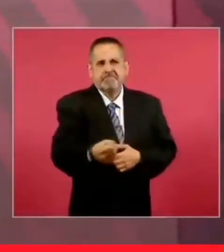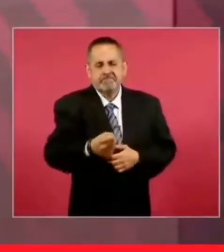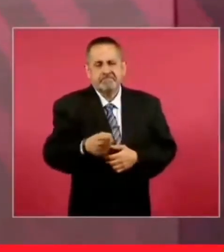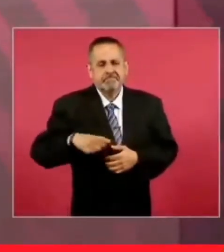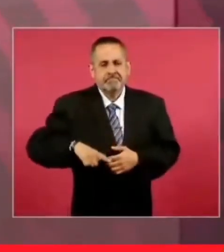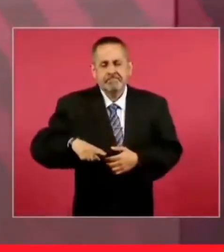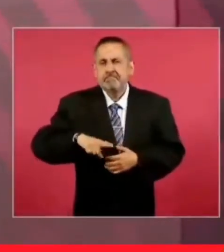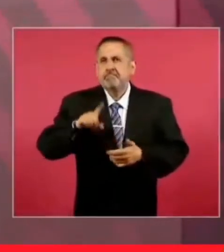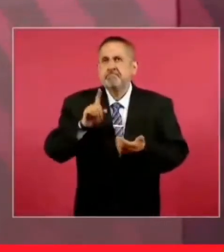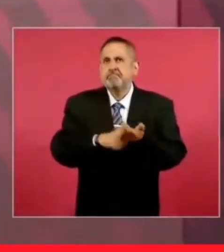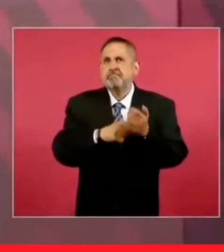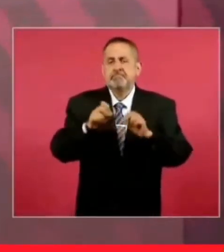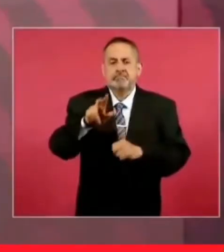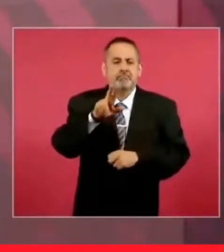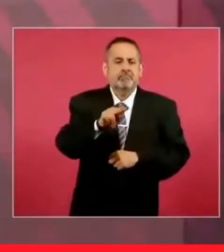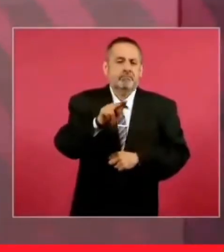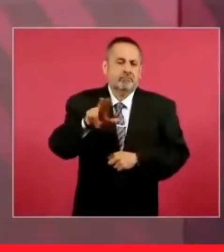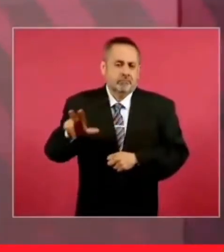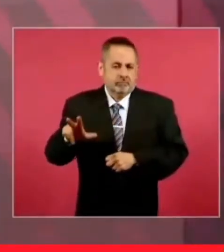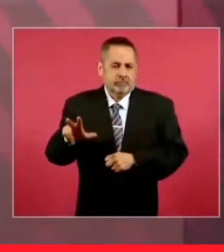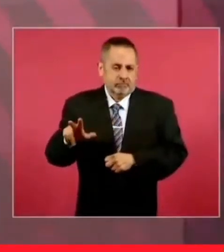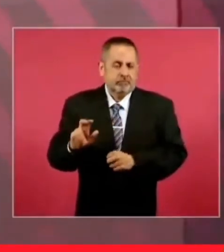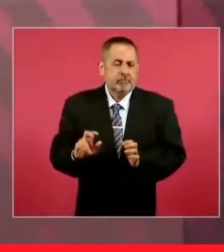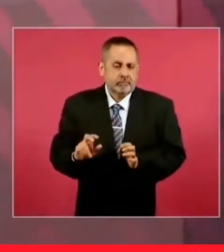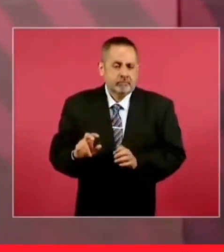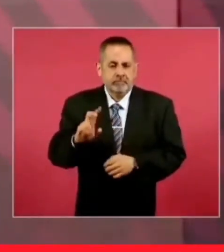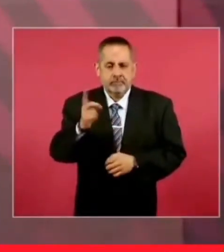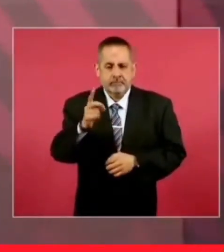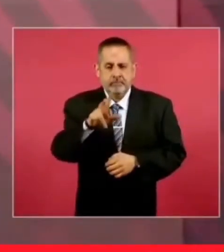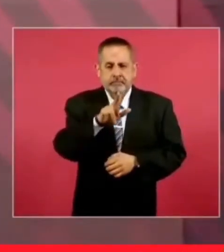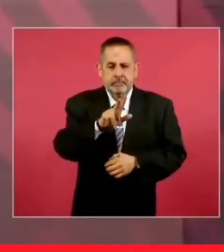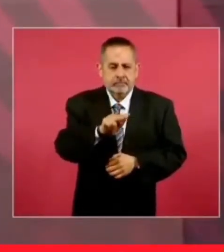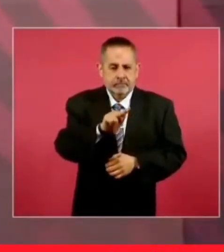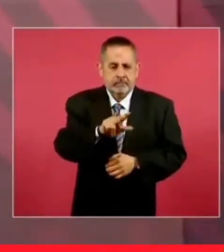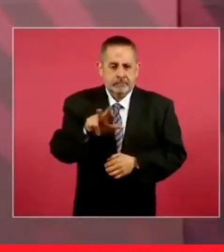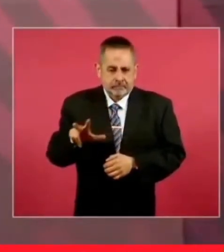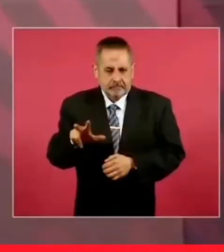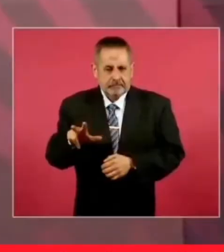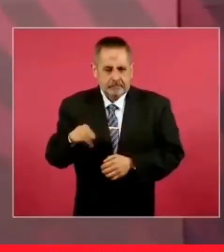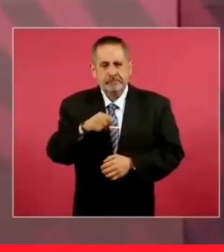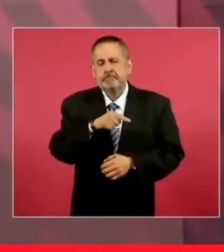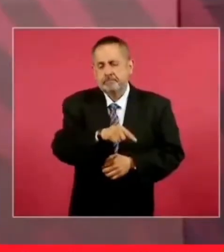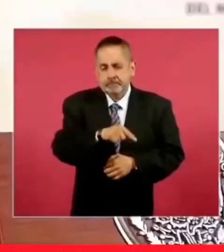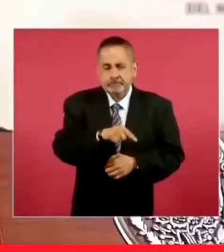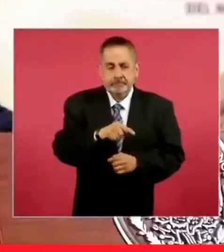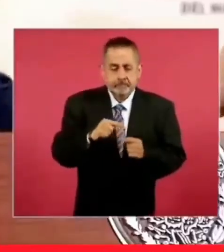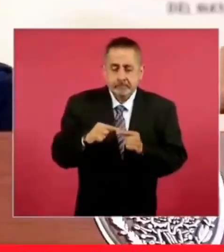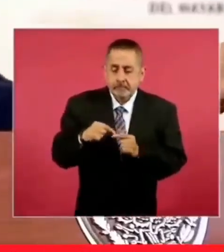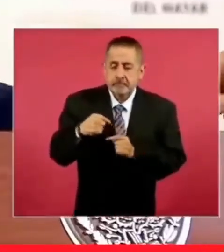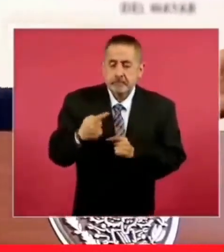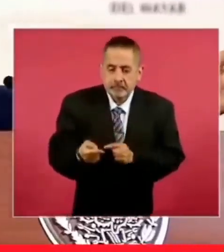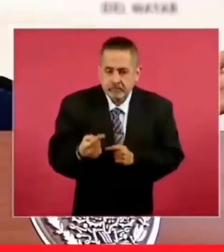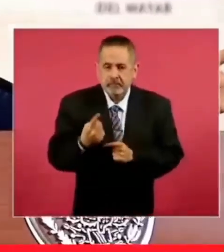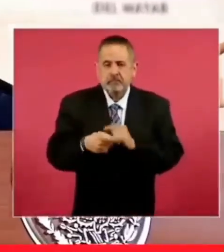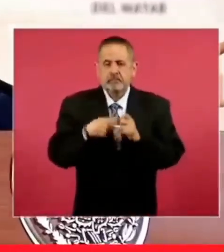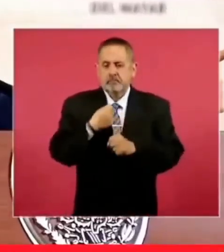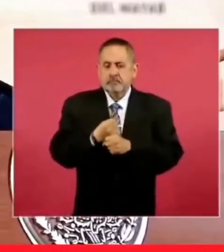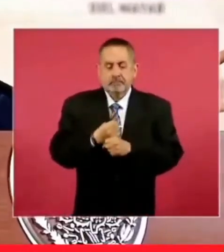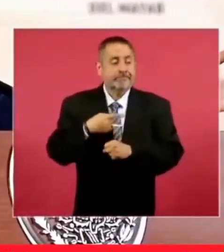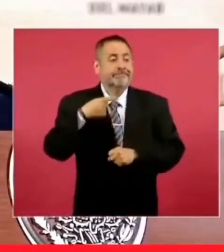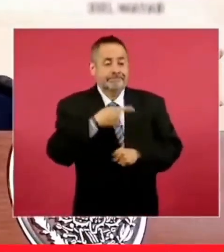en el 88, en diciembre del 88. Y al año siguiente